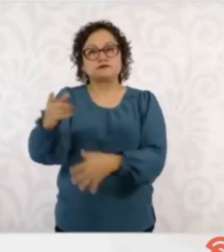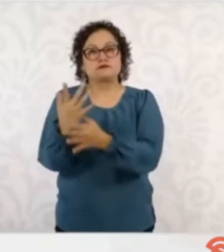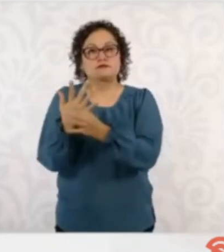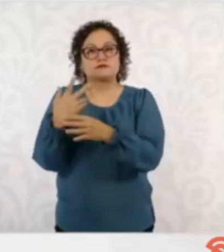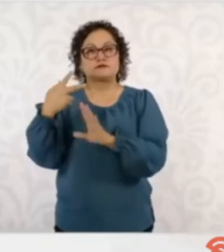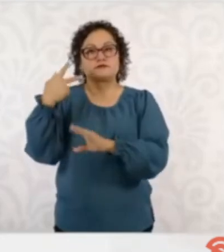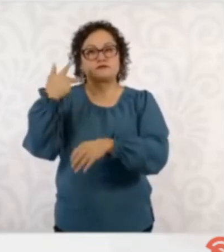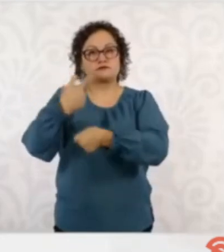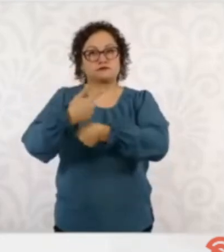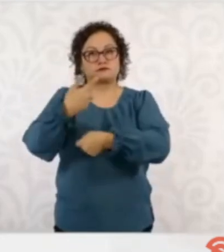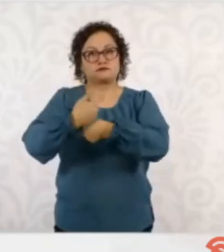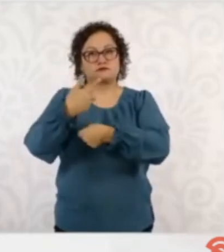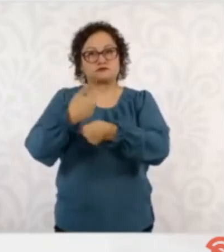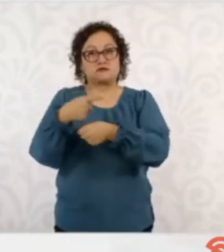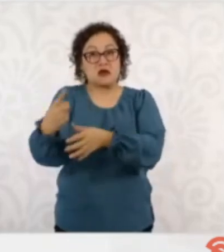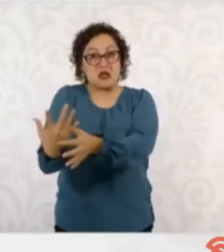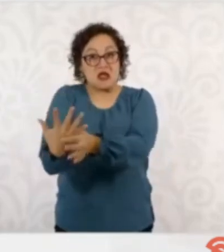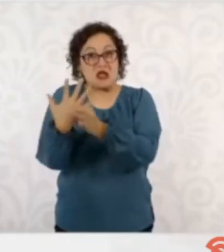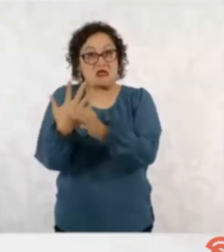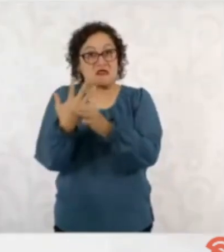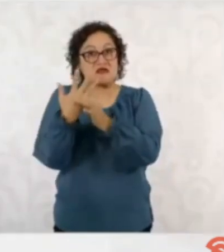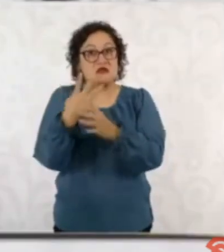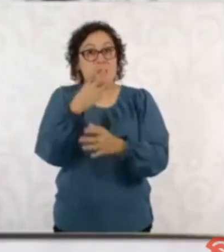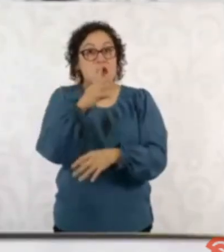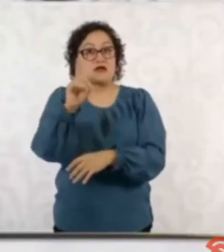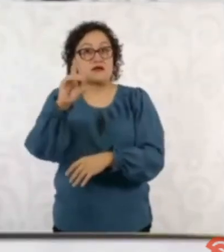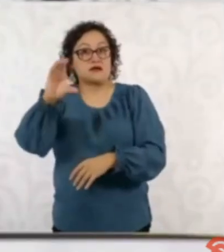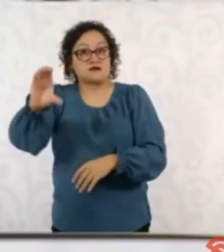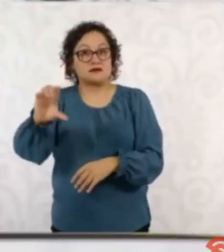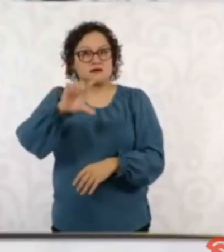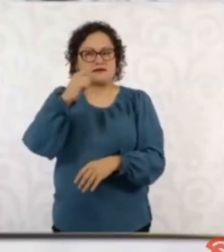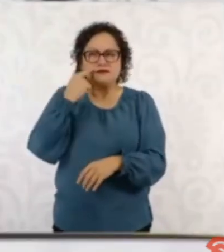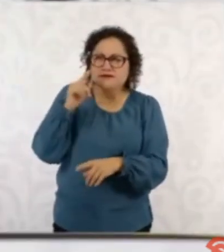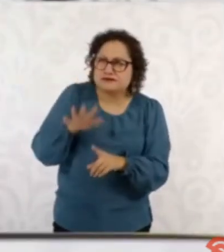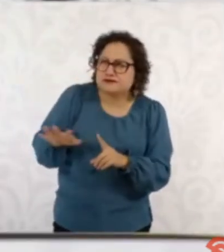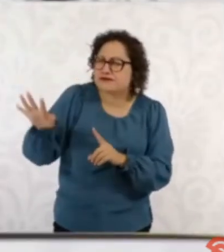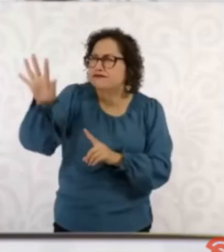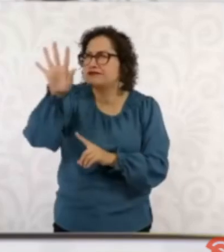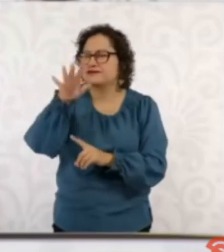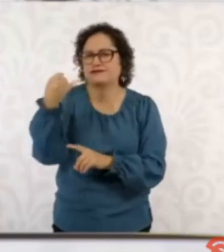el restaurante más conocido de Portugal.